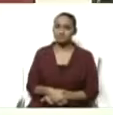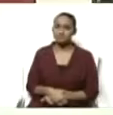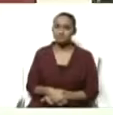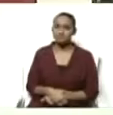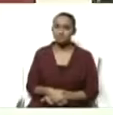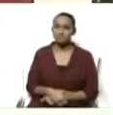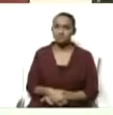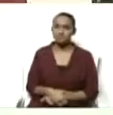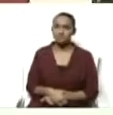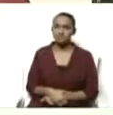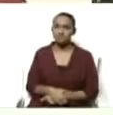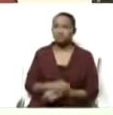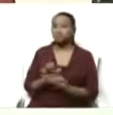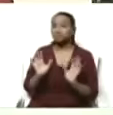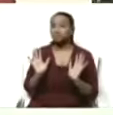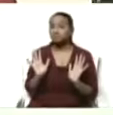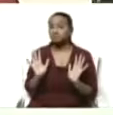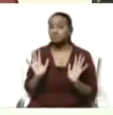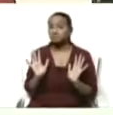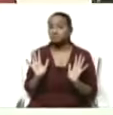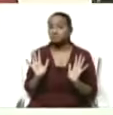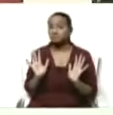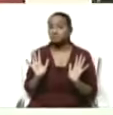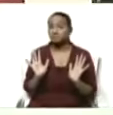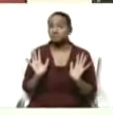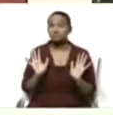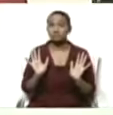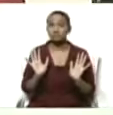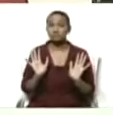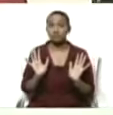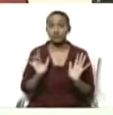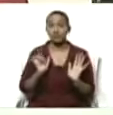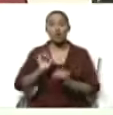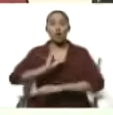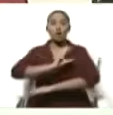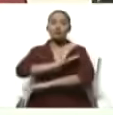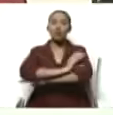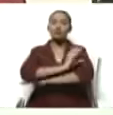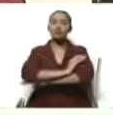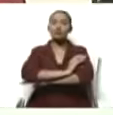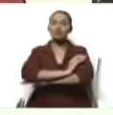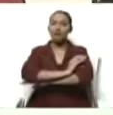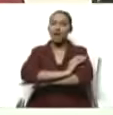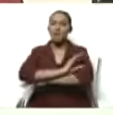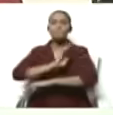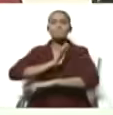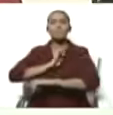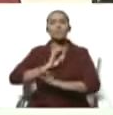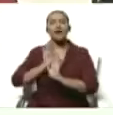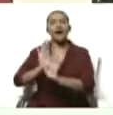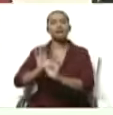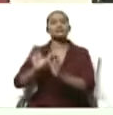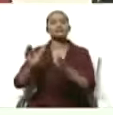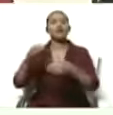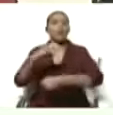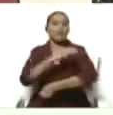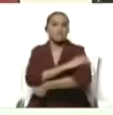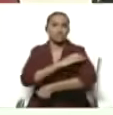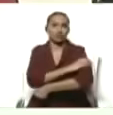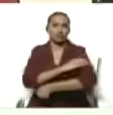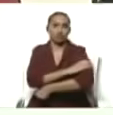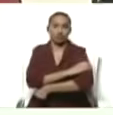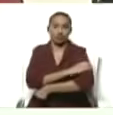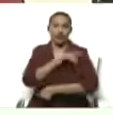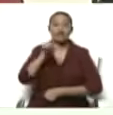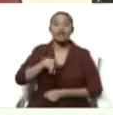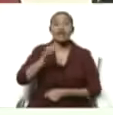eh No nos es una conducta propia de la oposición ir a elecciones hemos hecho 30 esta